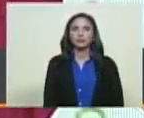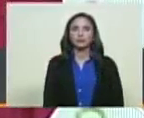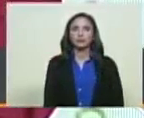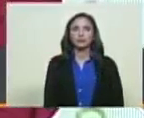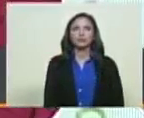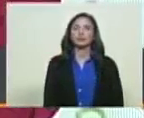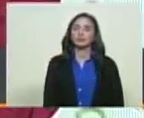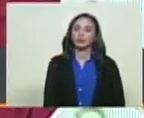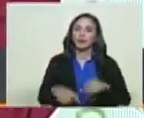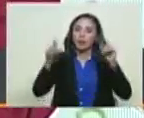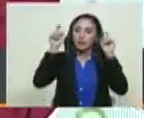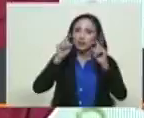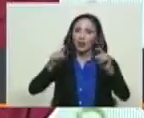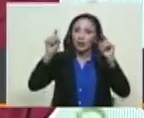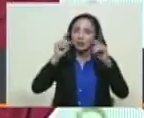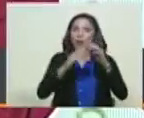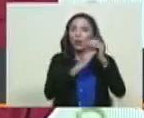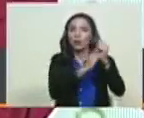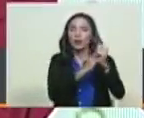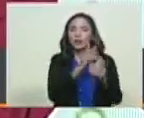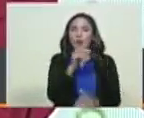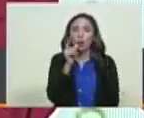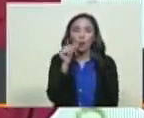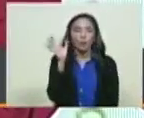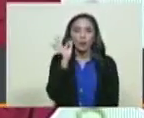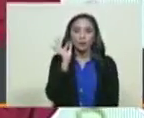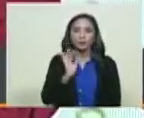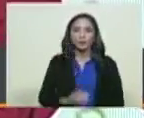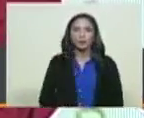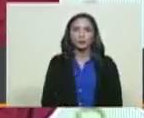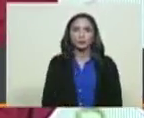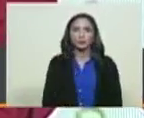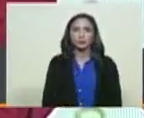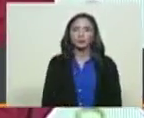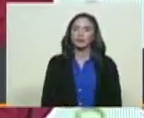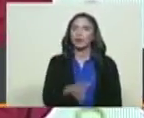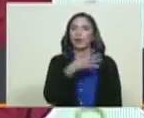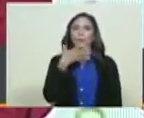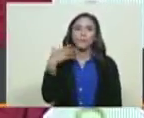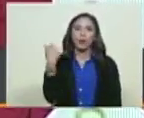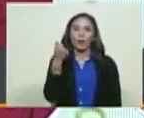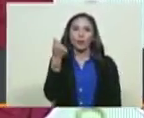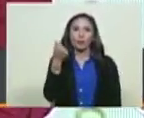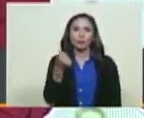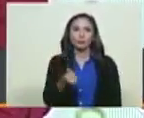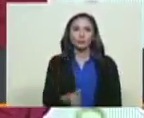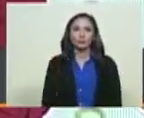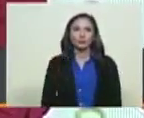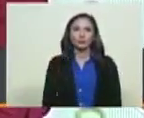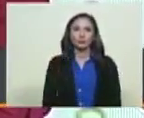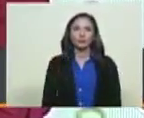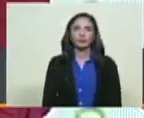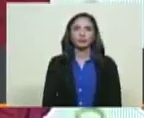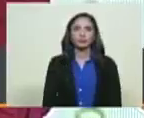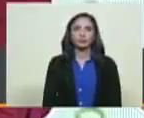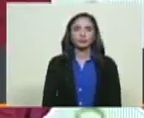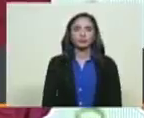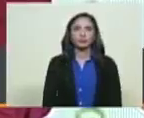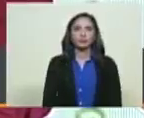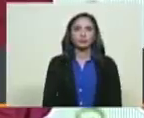formar a nuestros líderes y liderezas que sean los mejores y las mejores